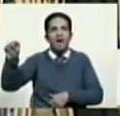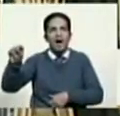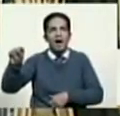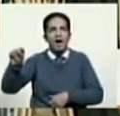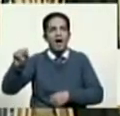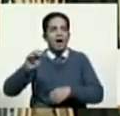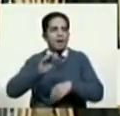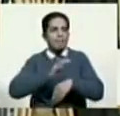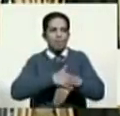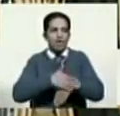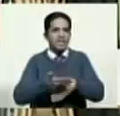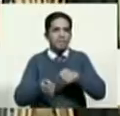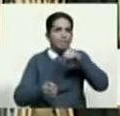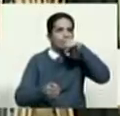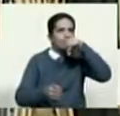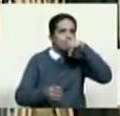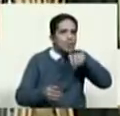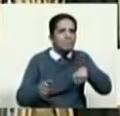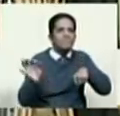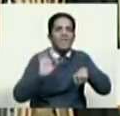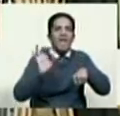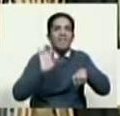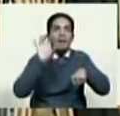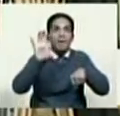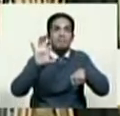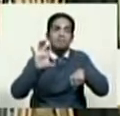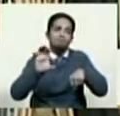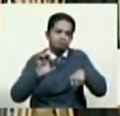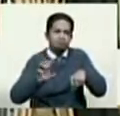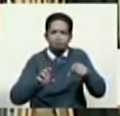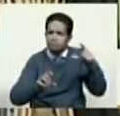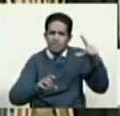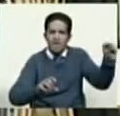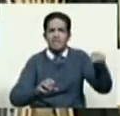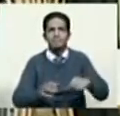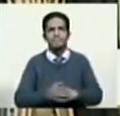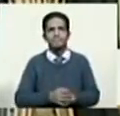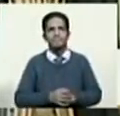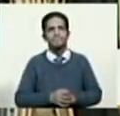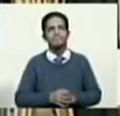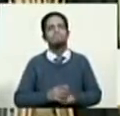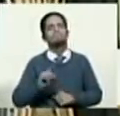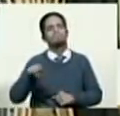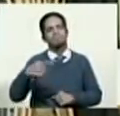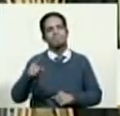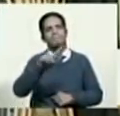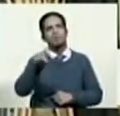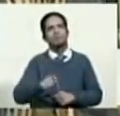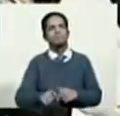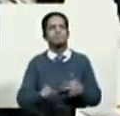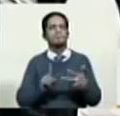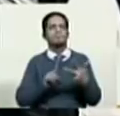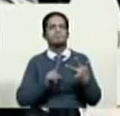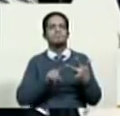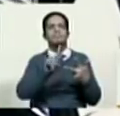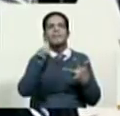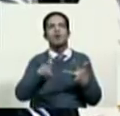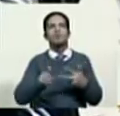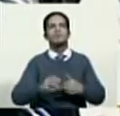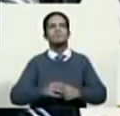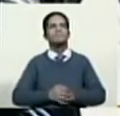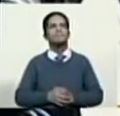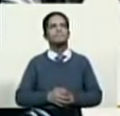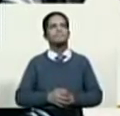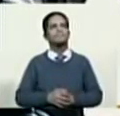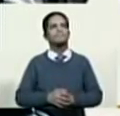de patria, que se vaya. Siguiente pregunta. La tercera pregunta la realiza por la agencia